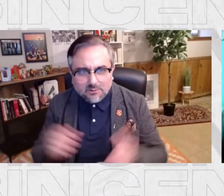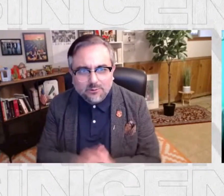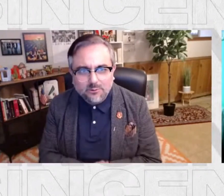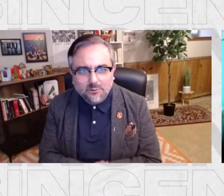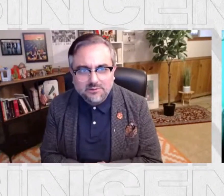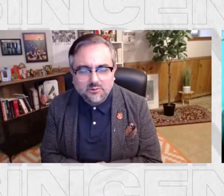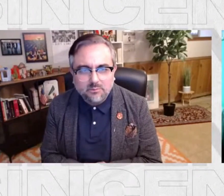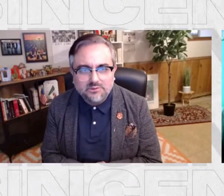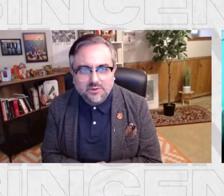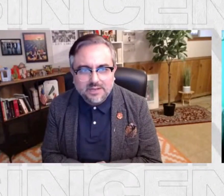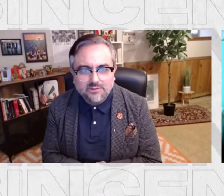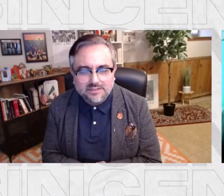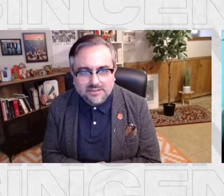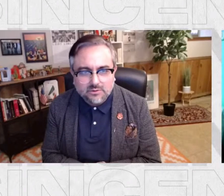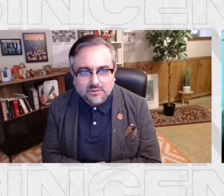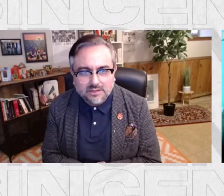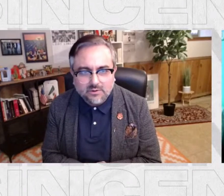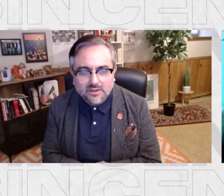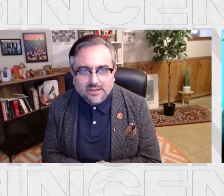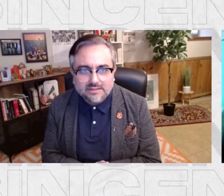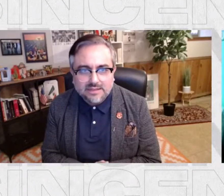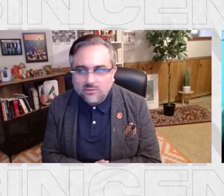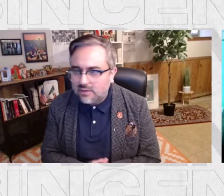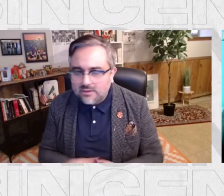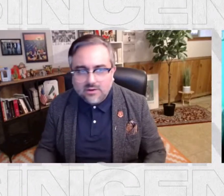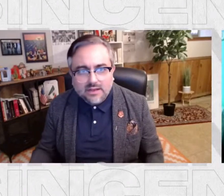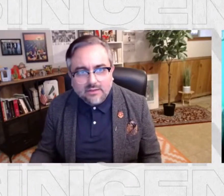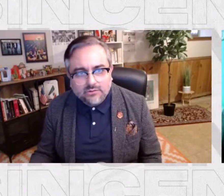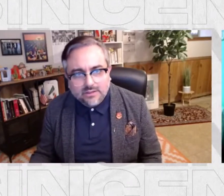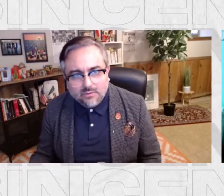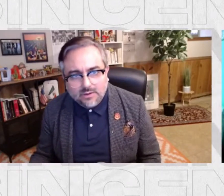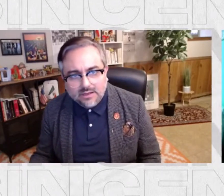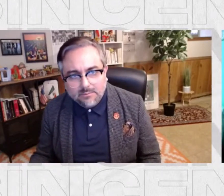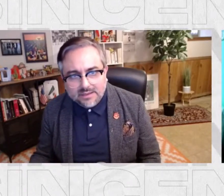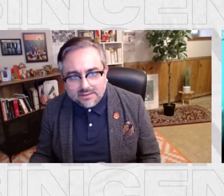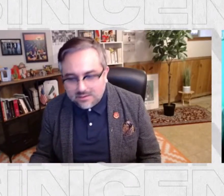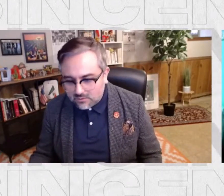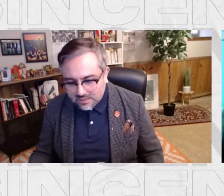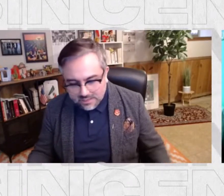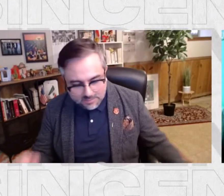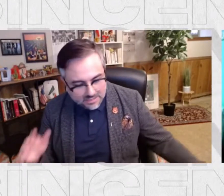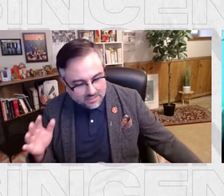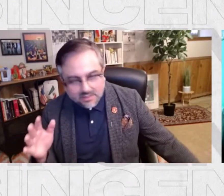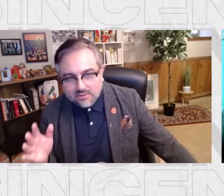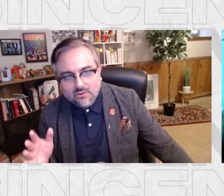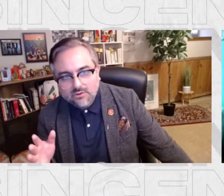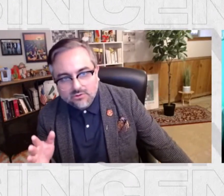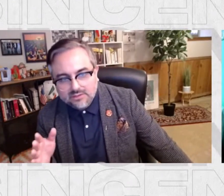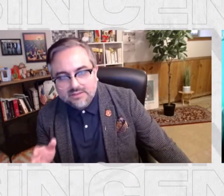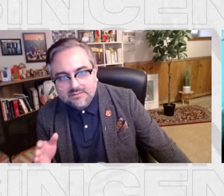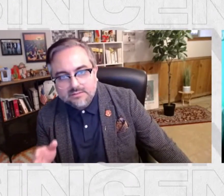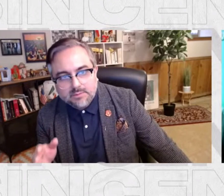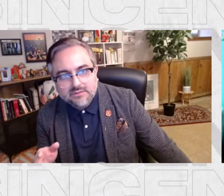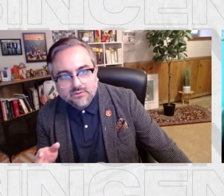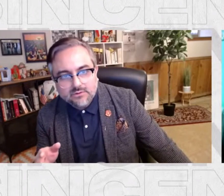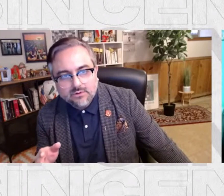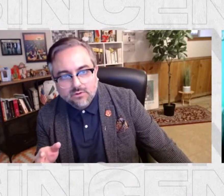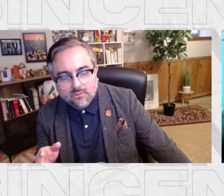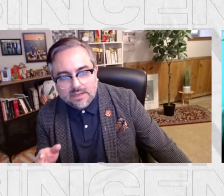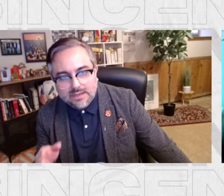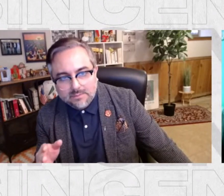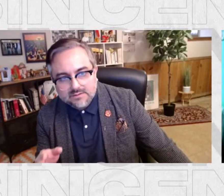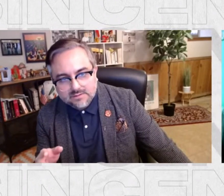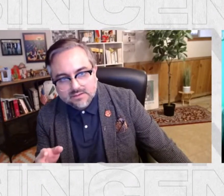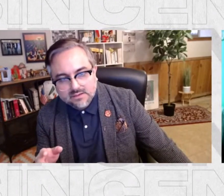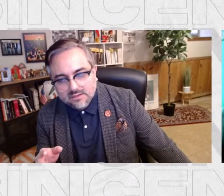por qué sabernos los nombres de esos comisionados que tanto dinero y tanto daño le han causado a México. Mira, yo sé que este espacio